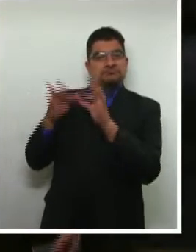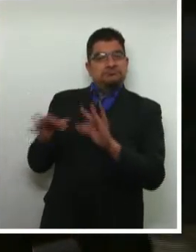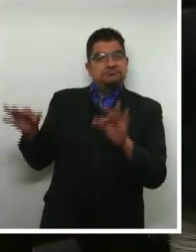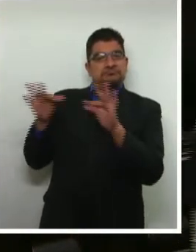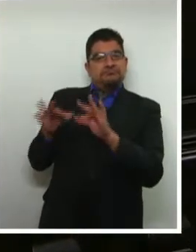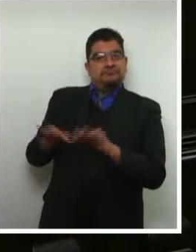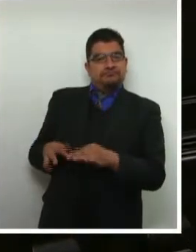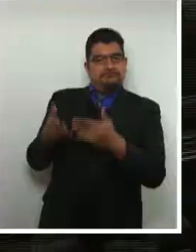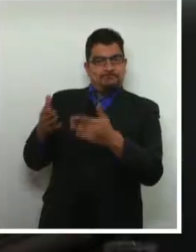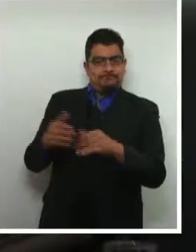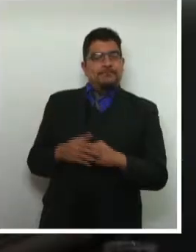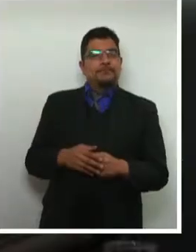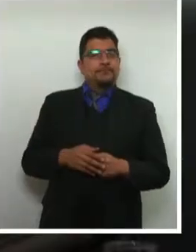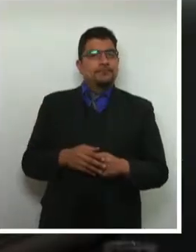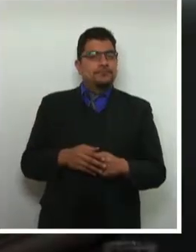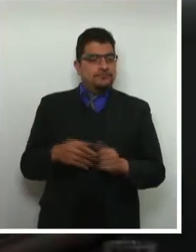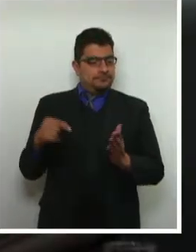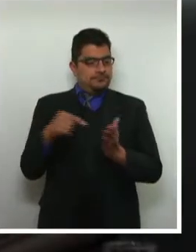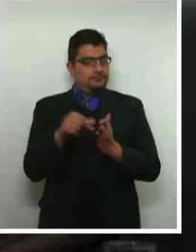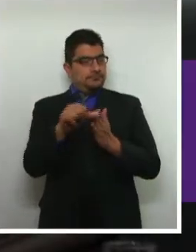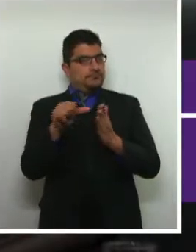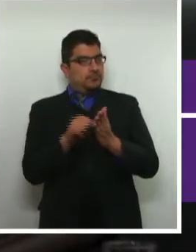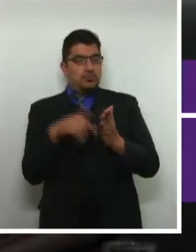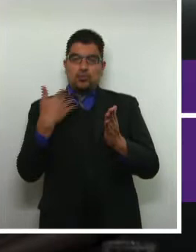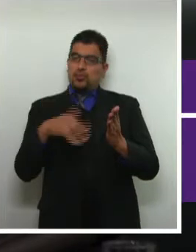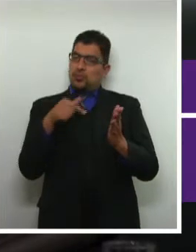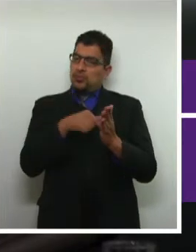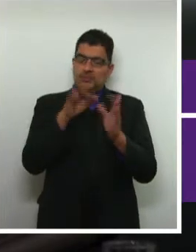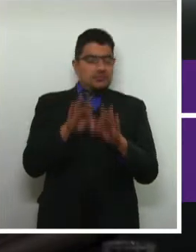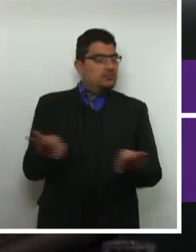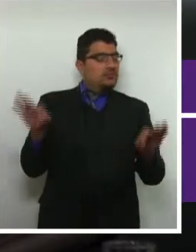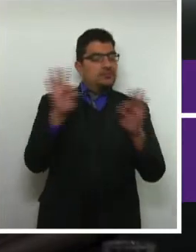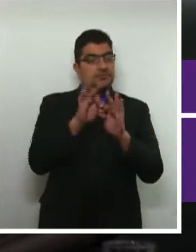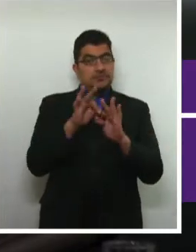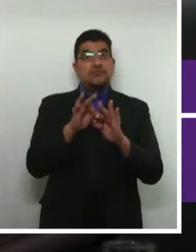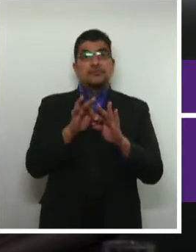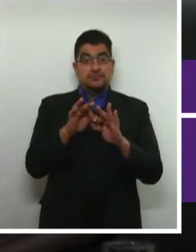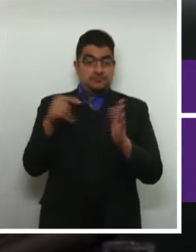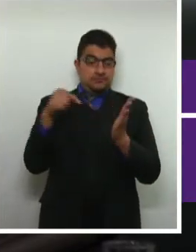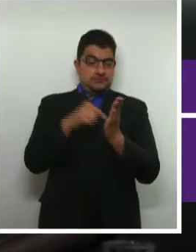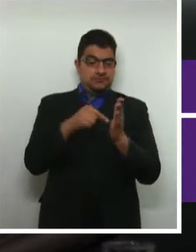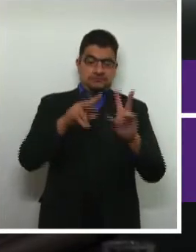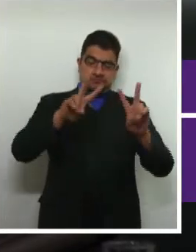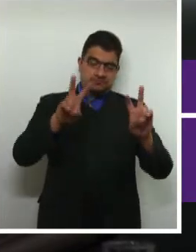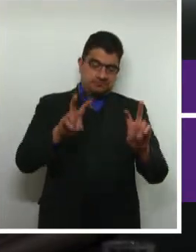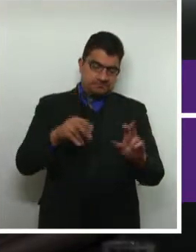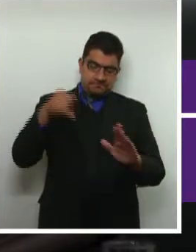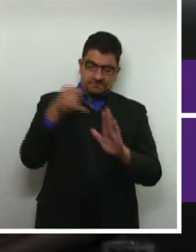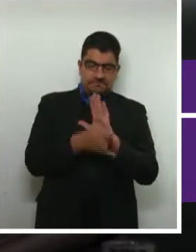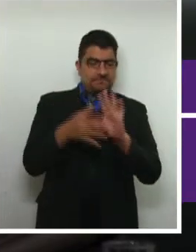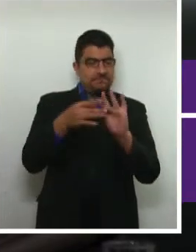palabra, es un artículo importante por el contenido,